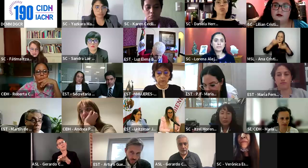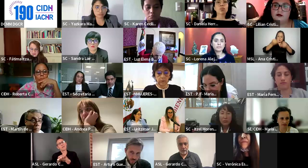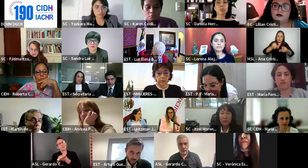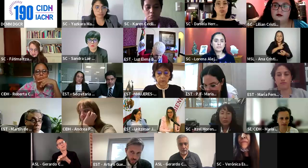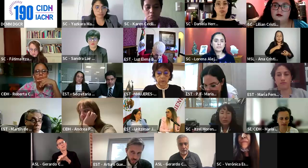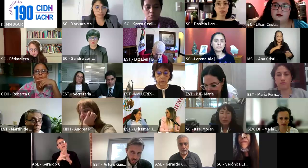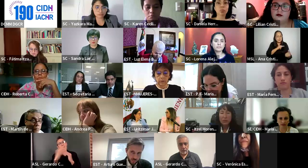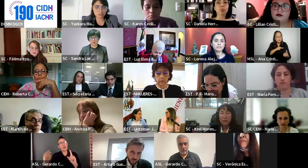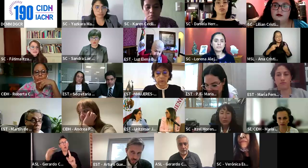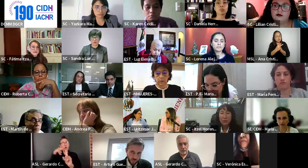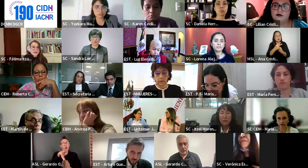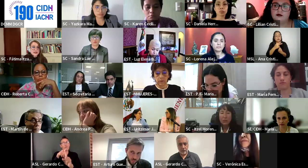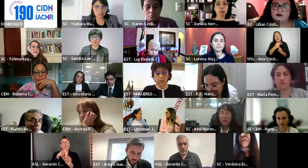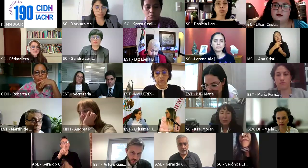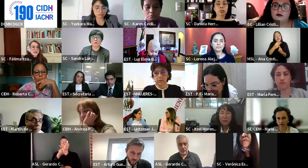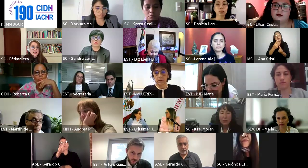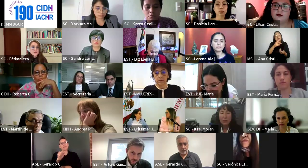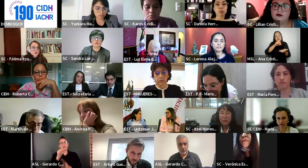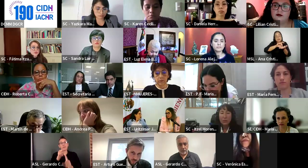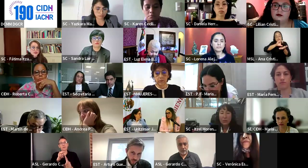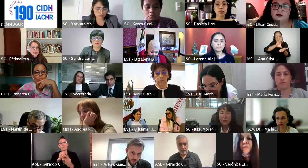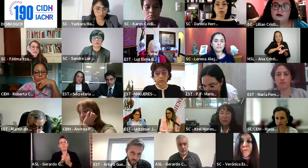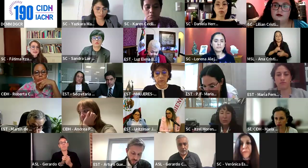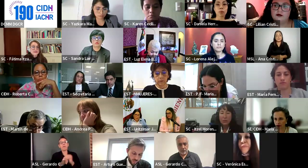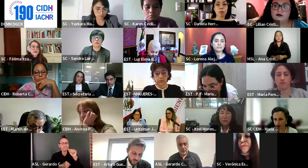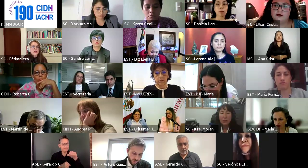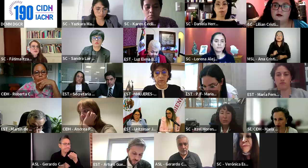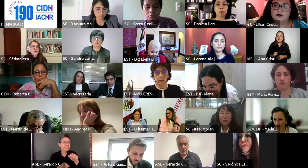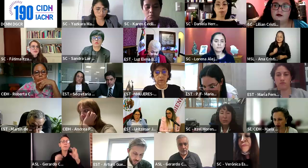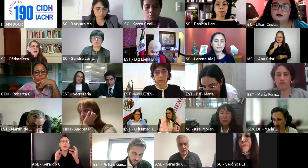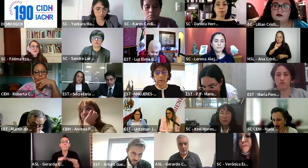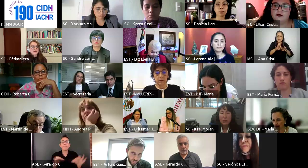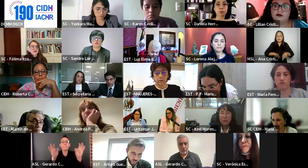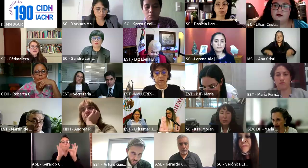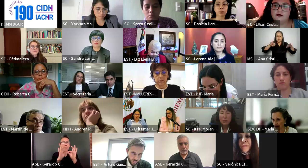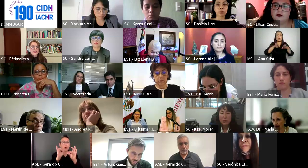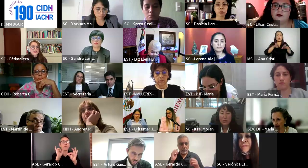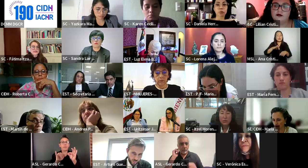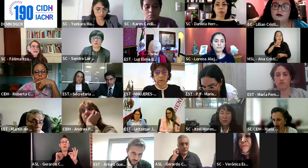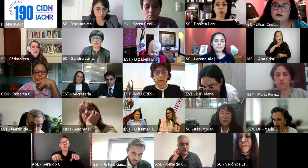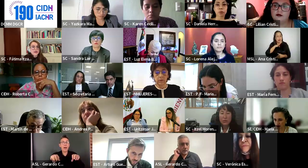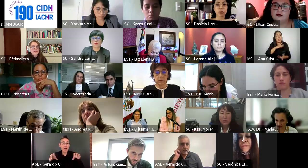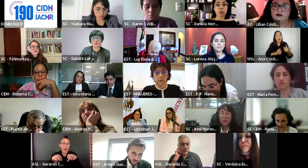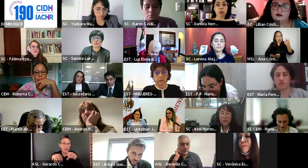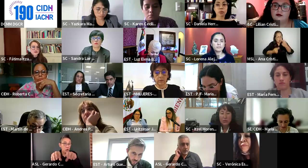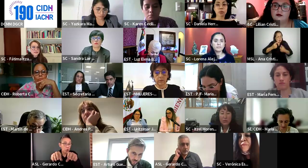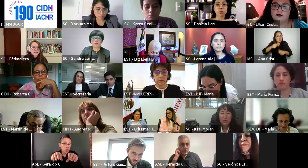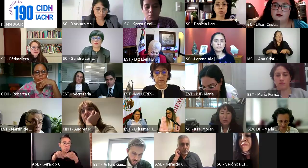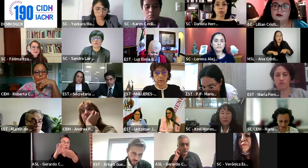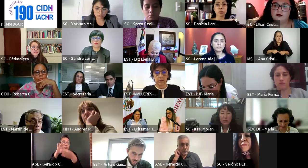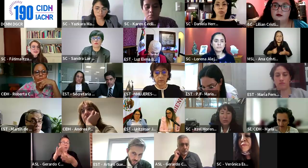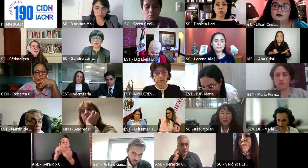de discapacidad. Si bien es muy importante que se están tomando acciones referentes a personas